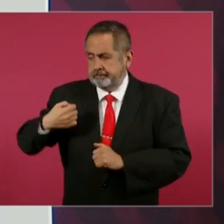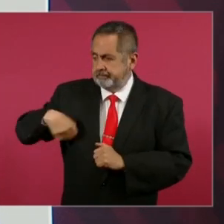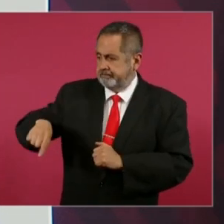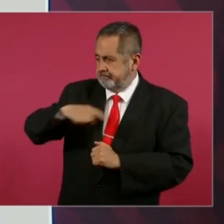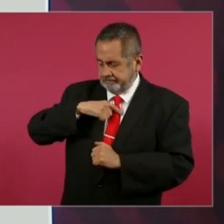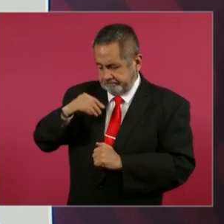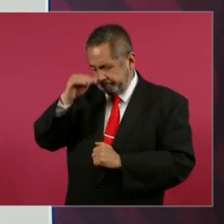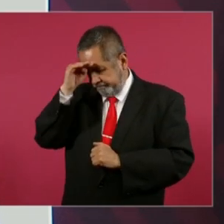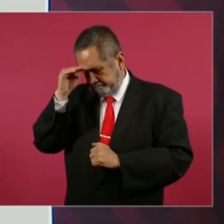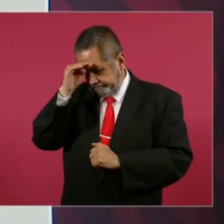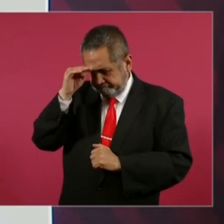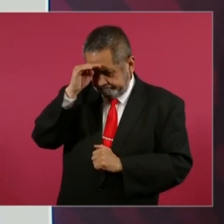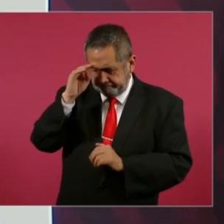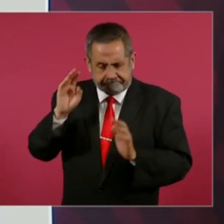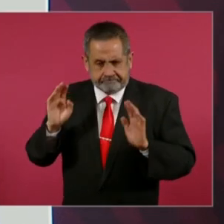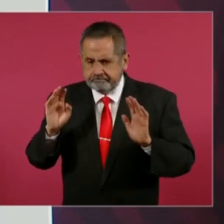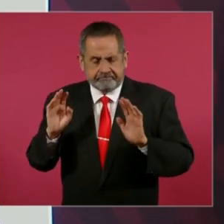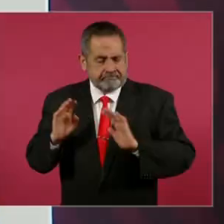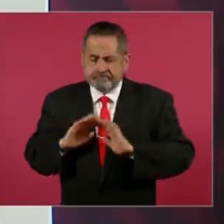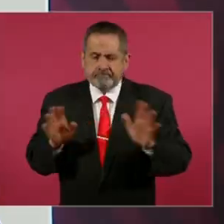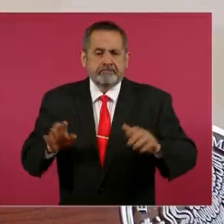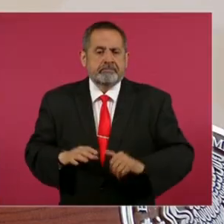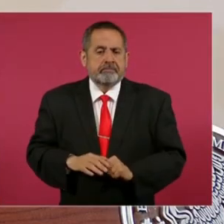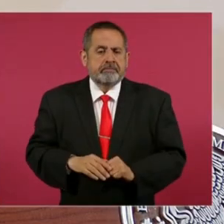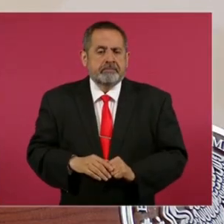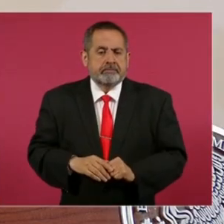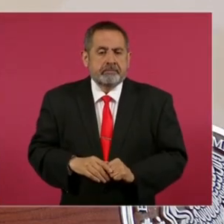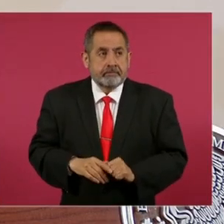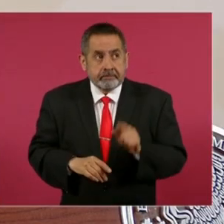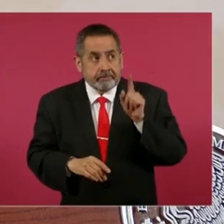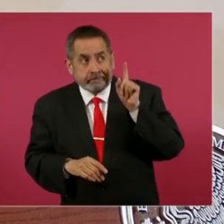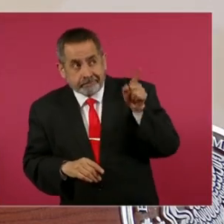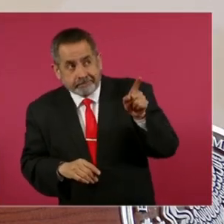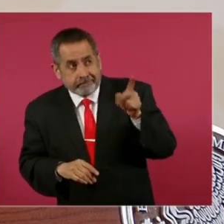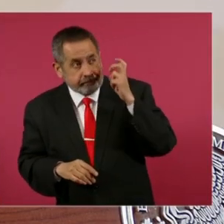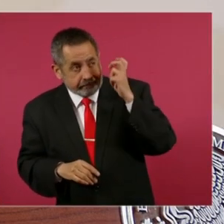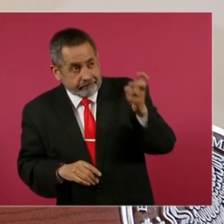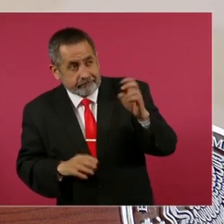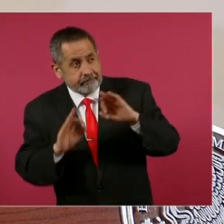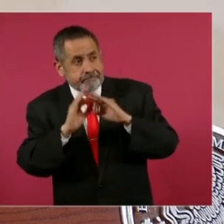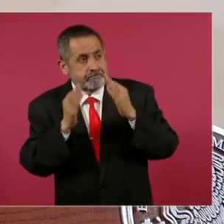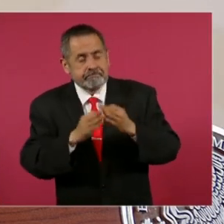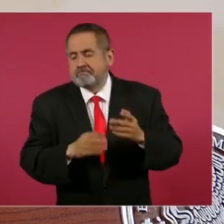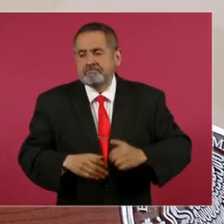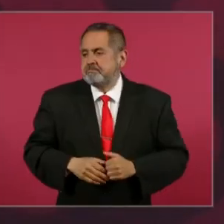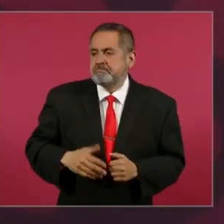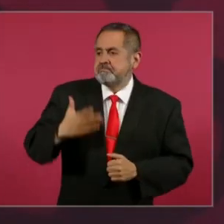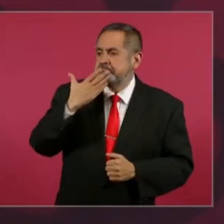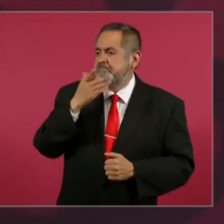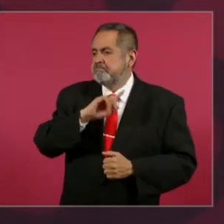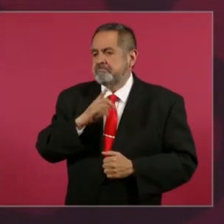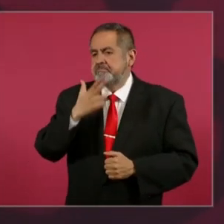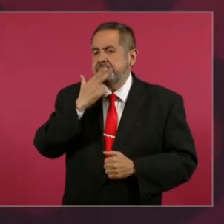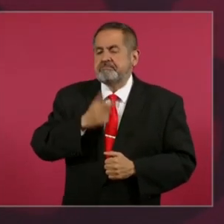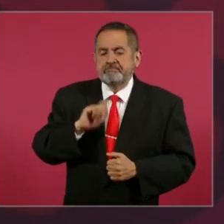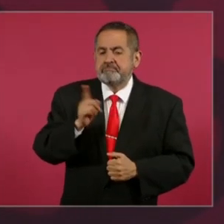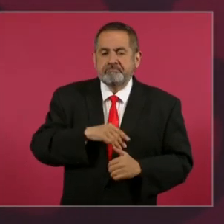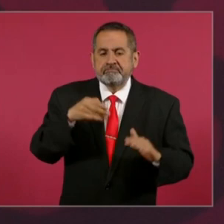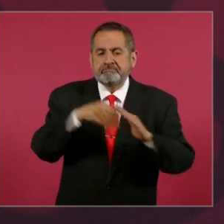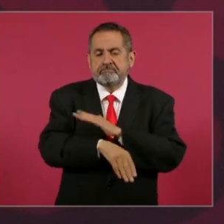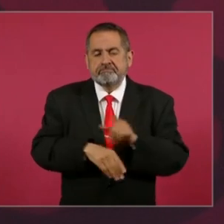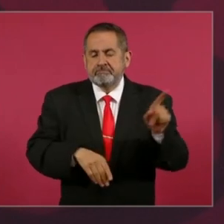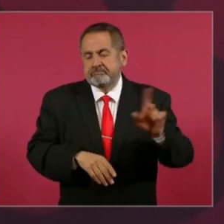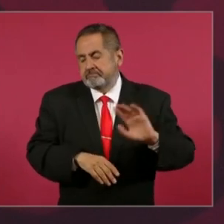pensamos de que esa política no va a funcionar,